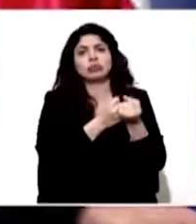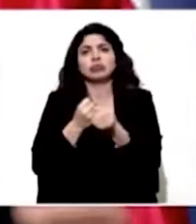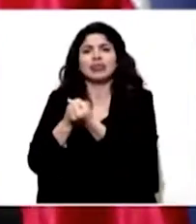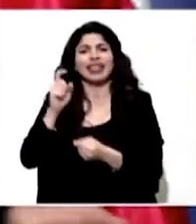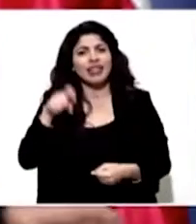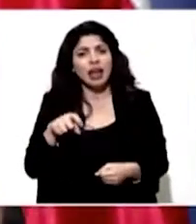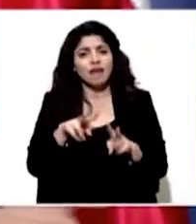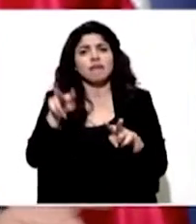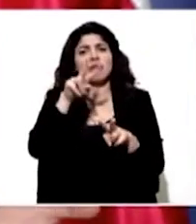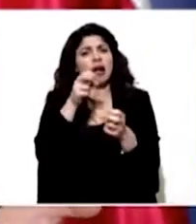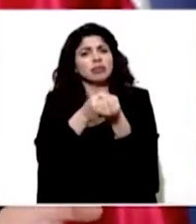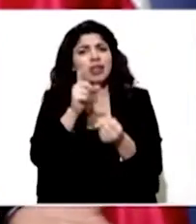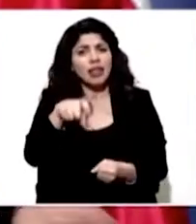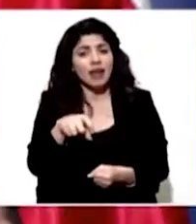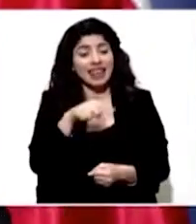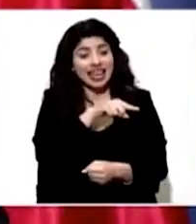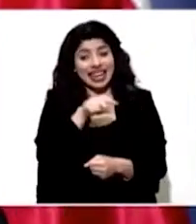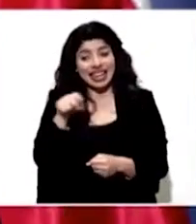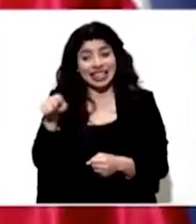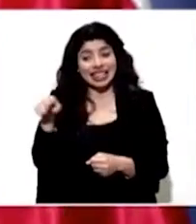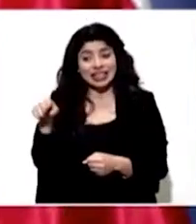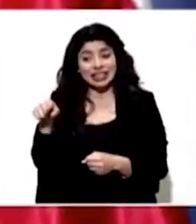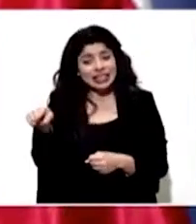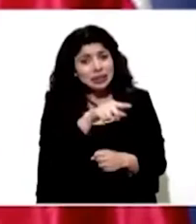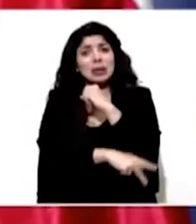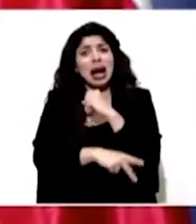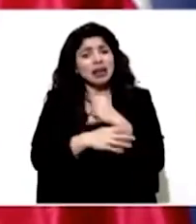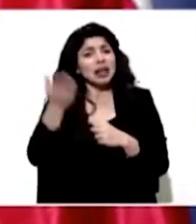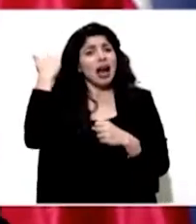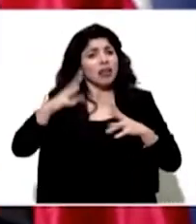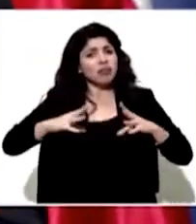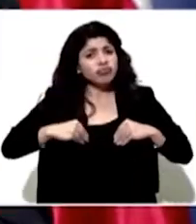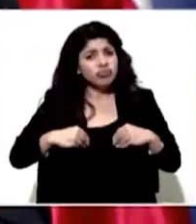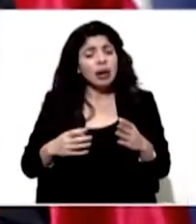los valores que todos estos países asumieron,